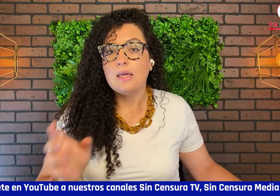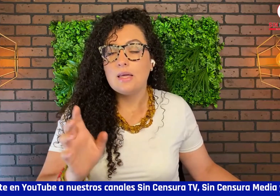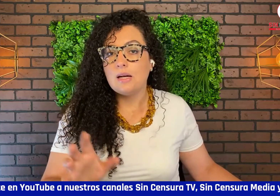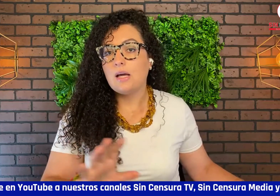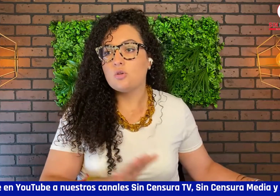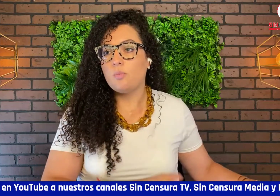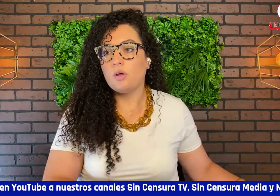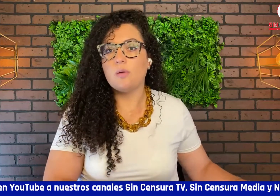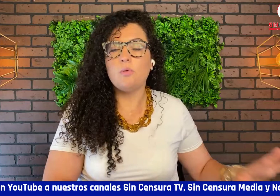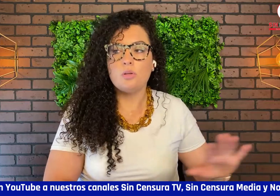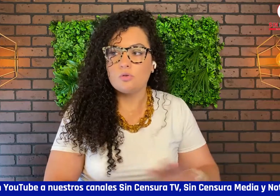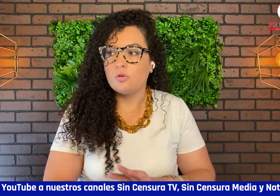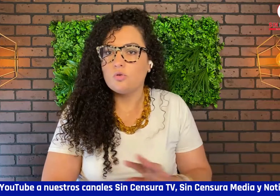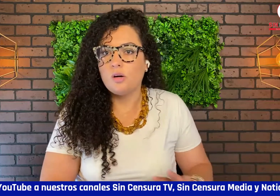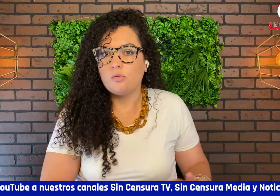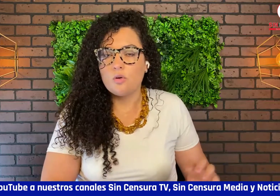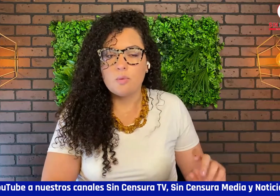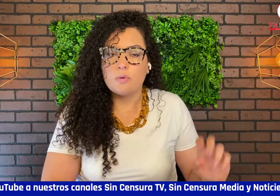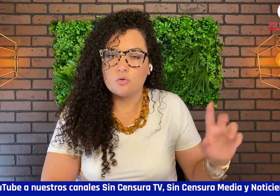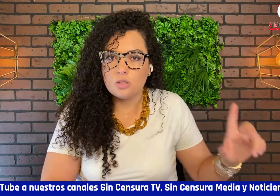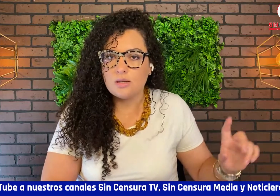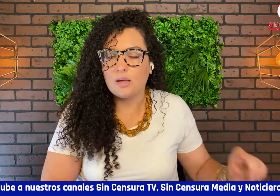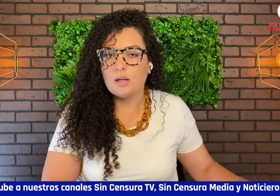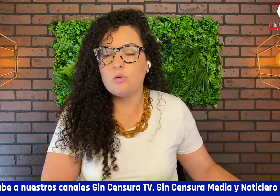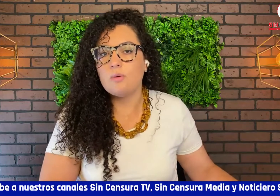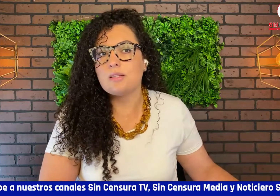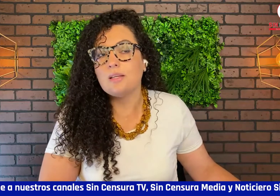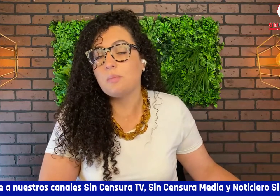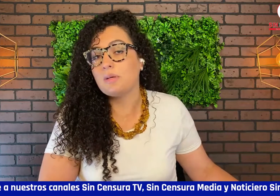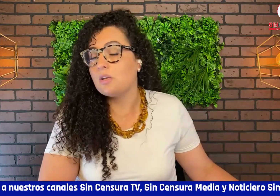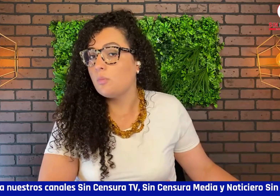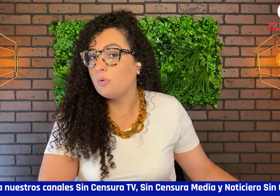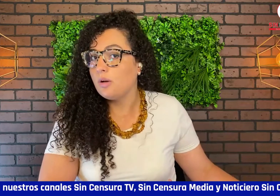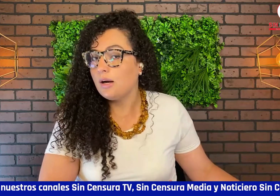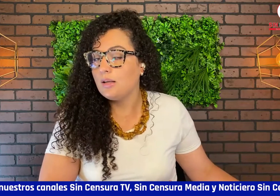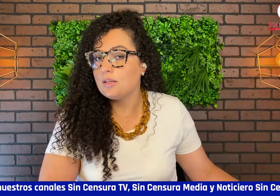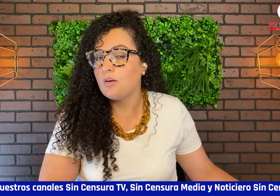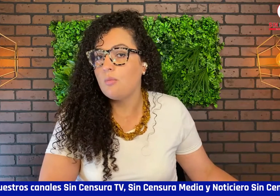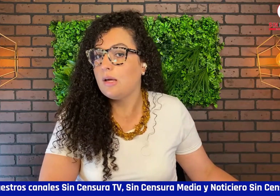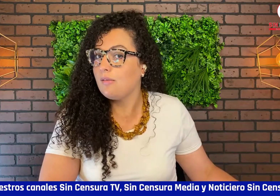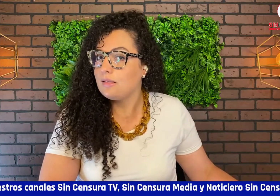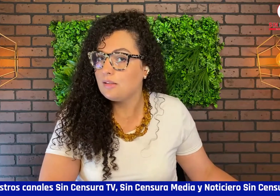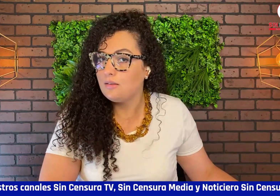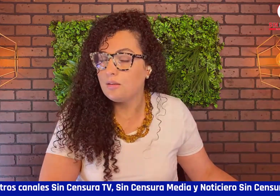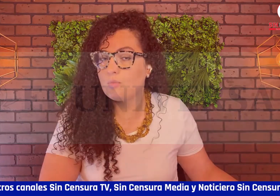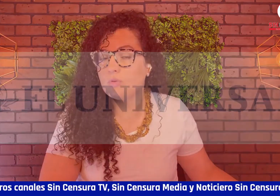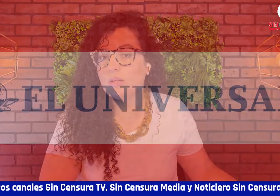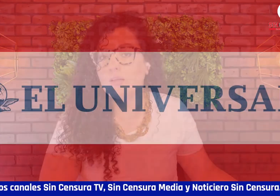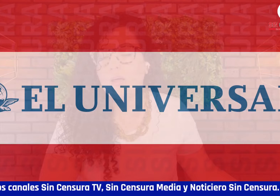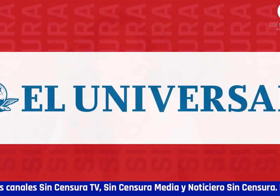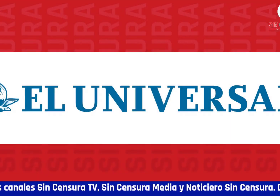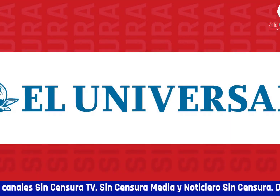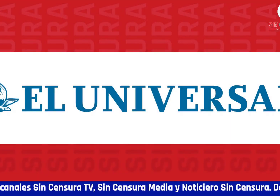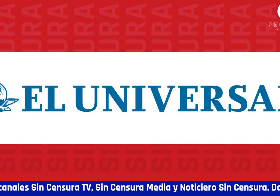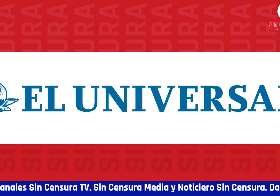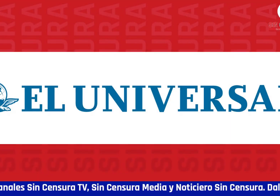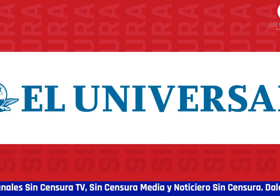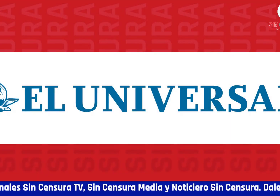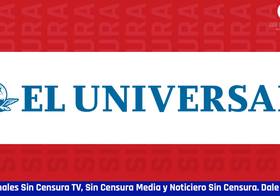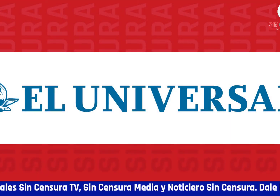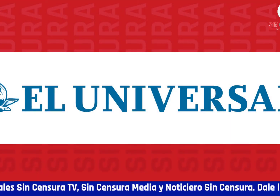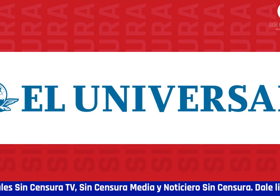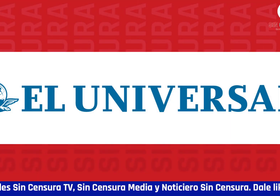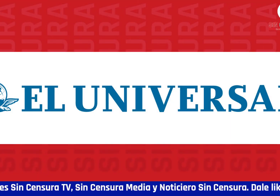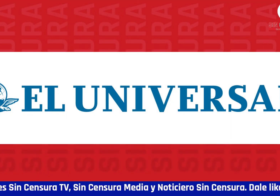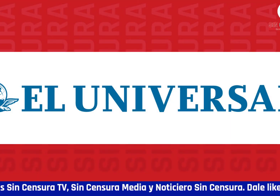investigar y en el caso, por ejemplo, desconozco el Reforma, pero sí sé que el Universal está pasando por una crisis económica bastante importante y que